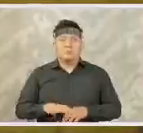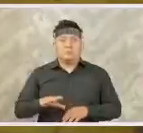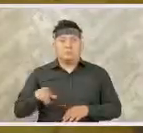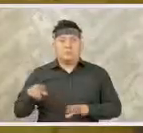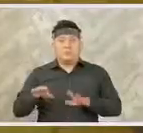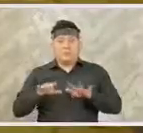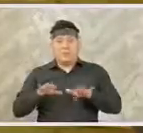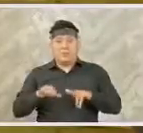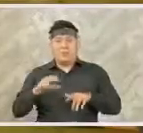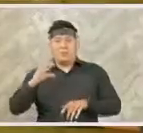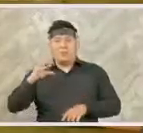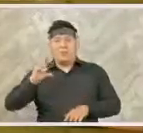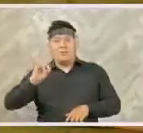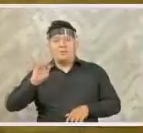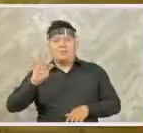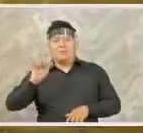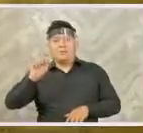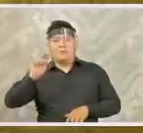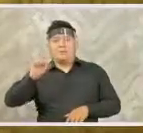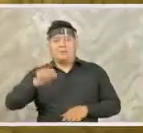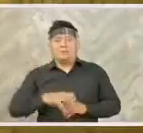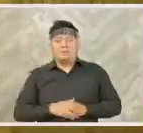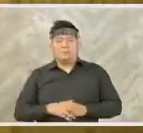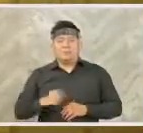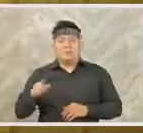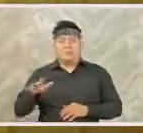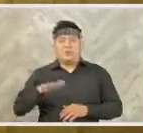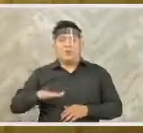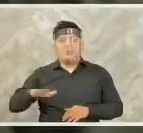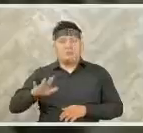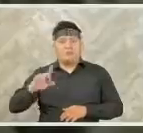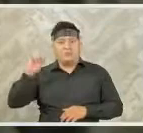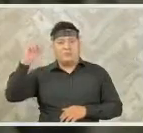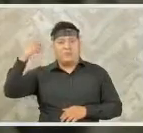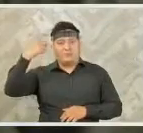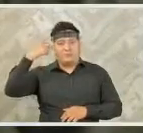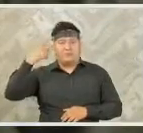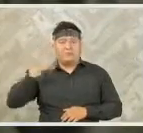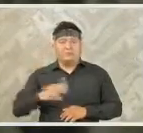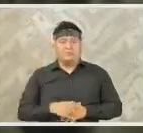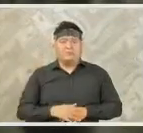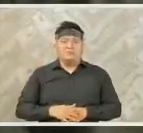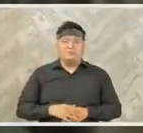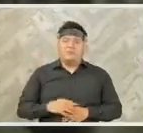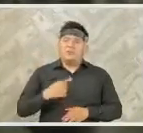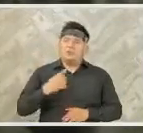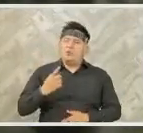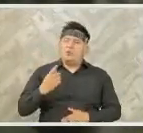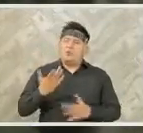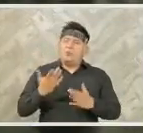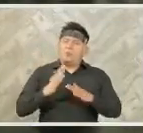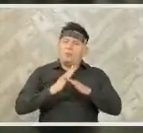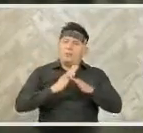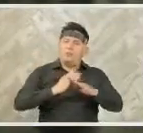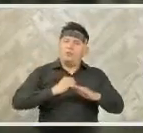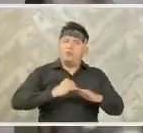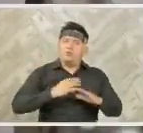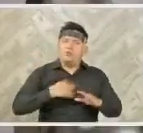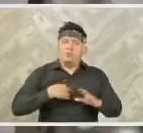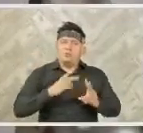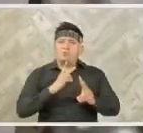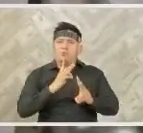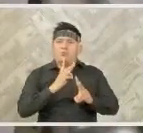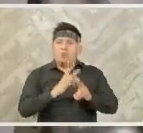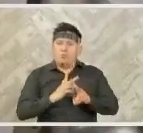creo que desde el área de gobierno hay un rol bastante importante en esa articulación y protección de los derechos humanos. Sin